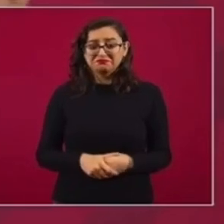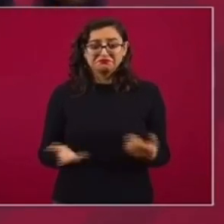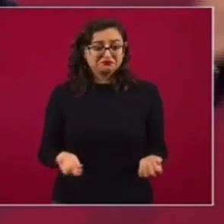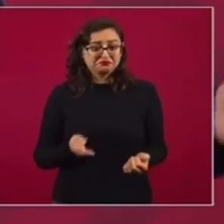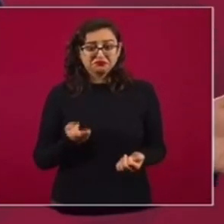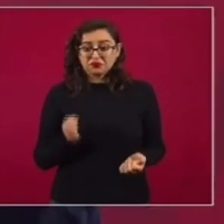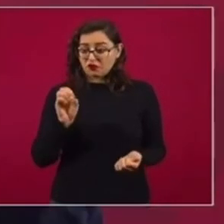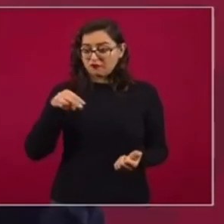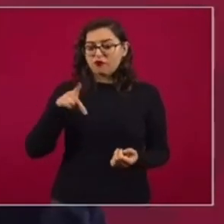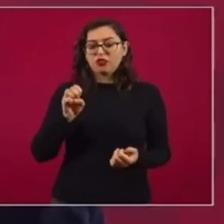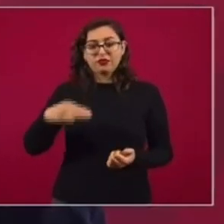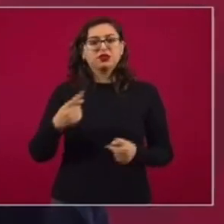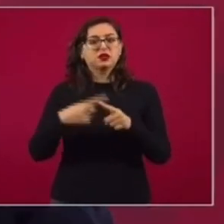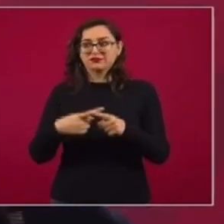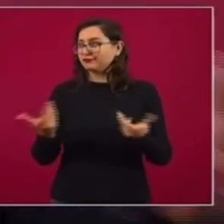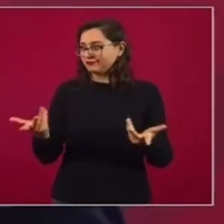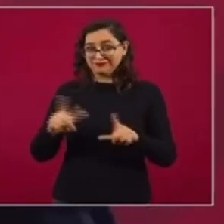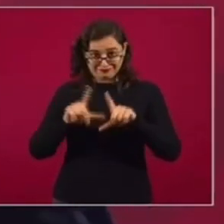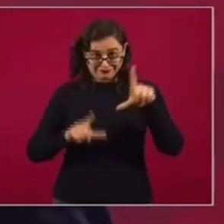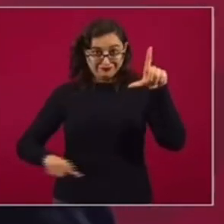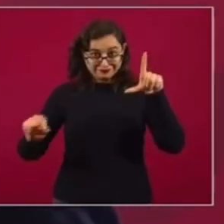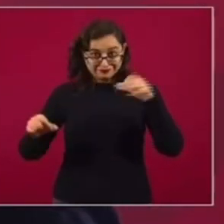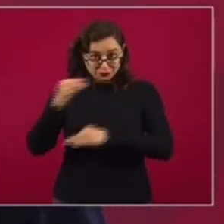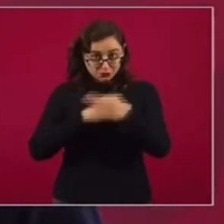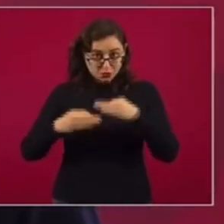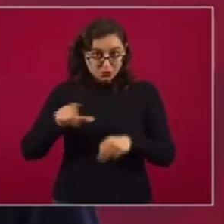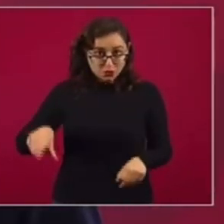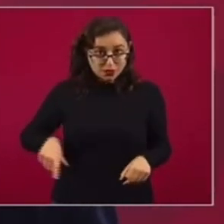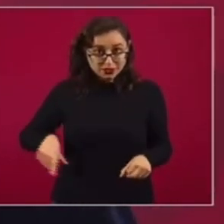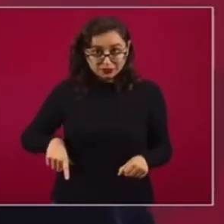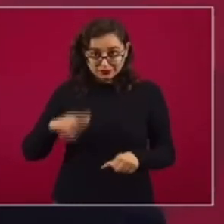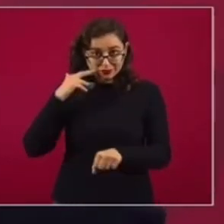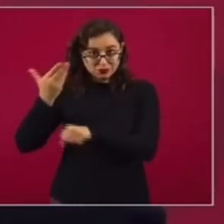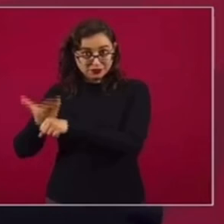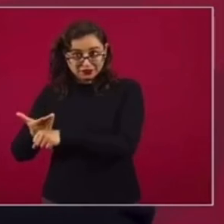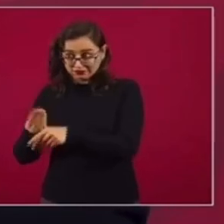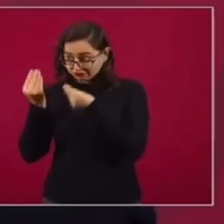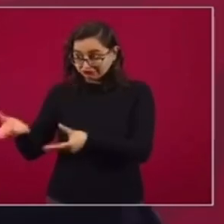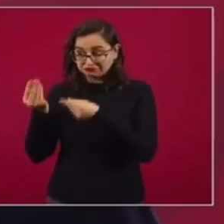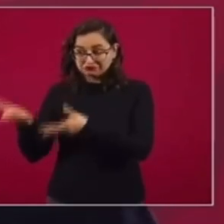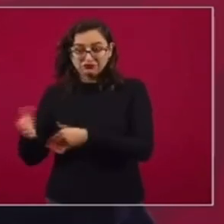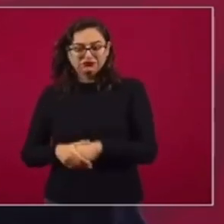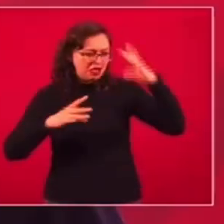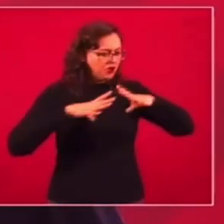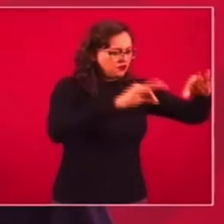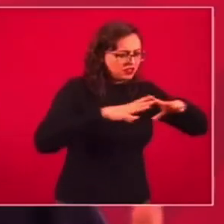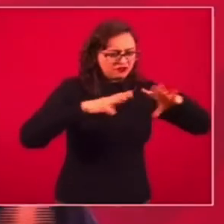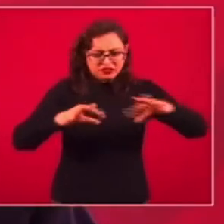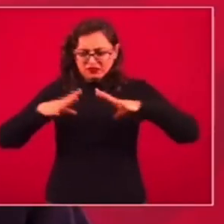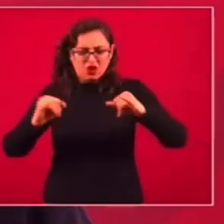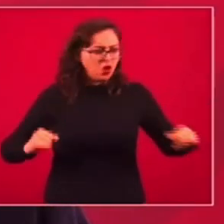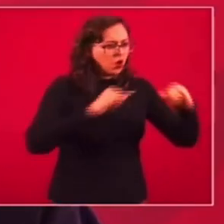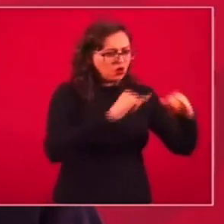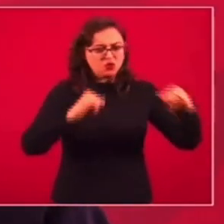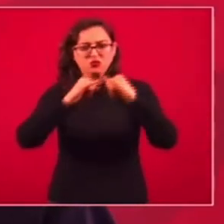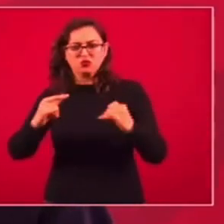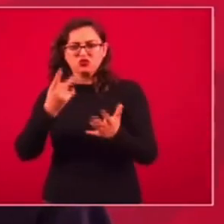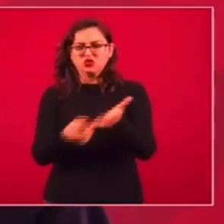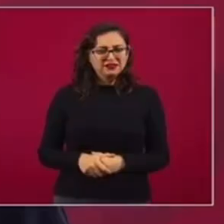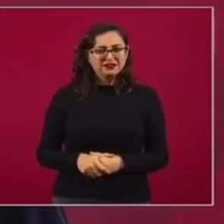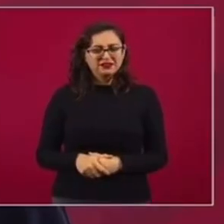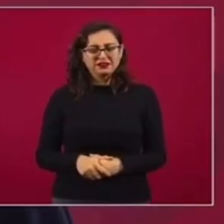El Fonden somos todos. Es la responsabilidad del gobierno. Es por eso de que, ¿para qué los aparatos? Son gobiernos